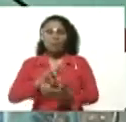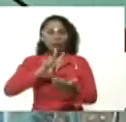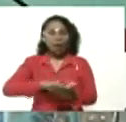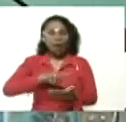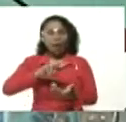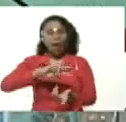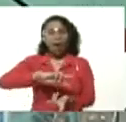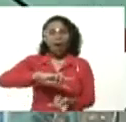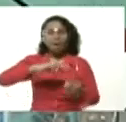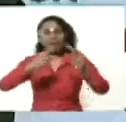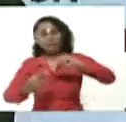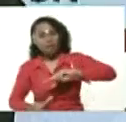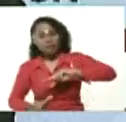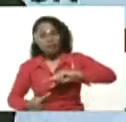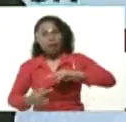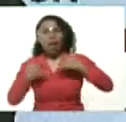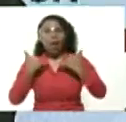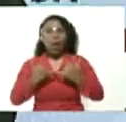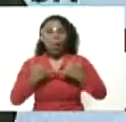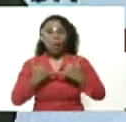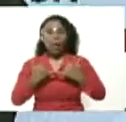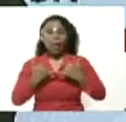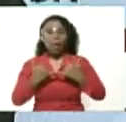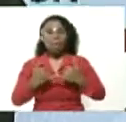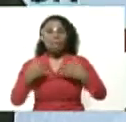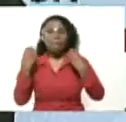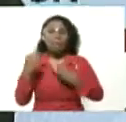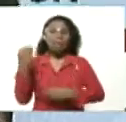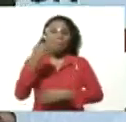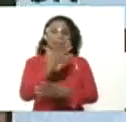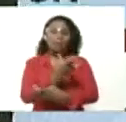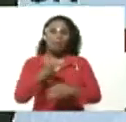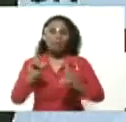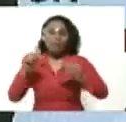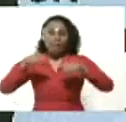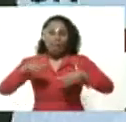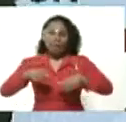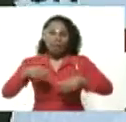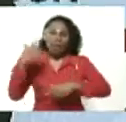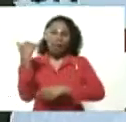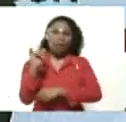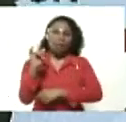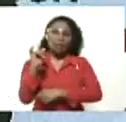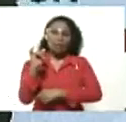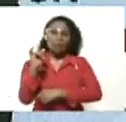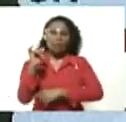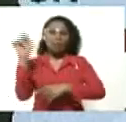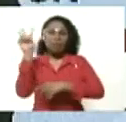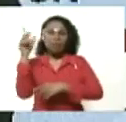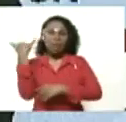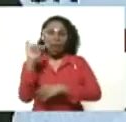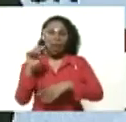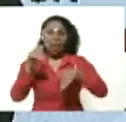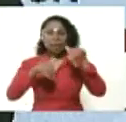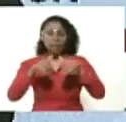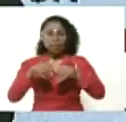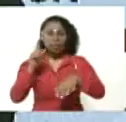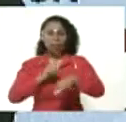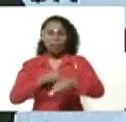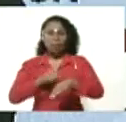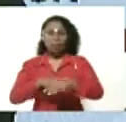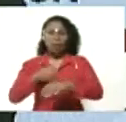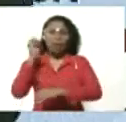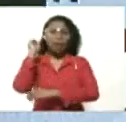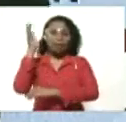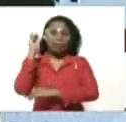la vía ahora es más y más democracia. Aquí en Venezuela, elecciones, en su momento, de una asamblea